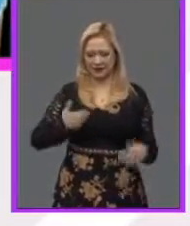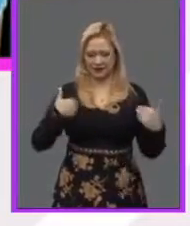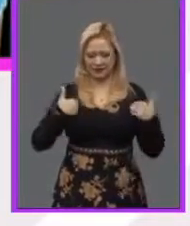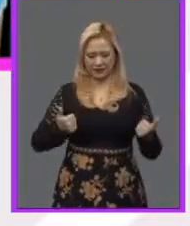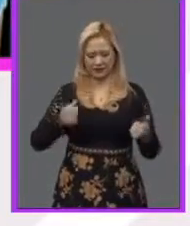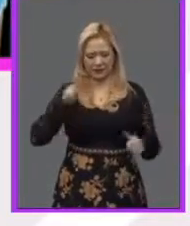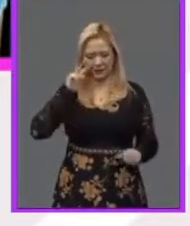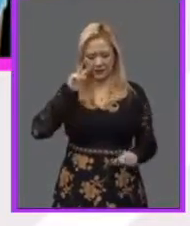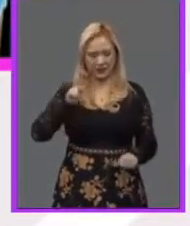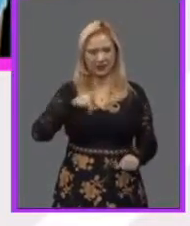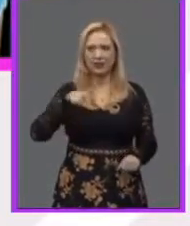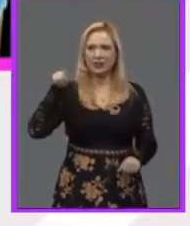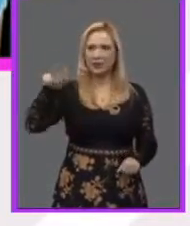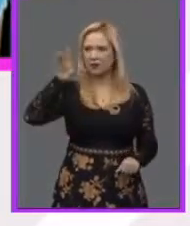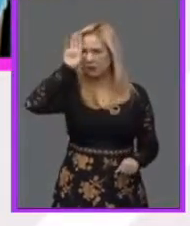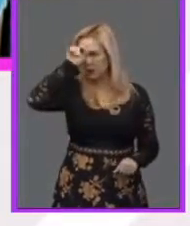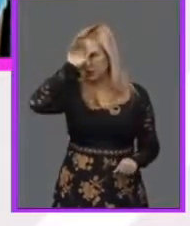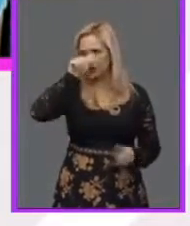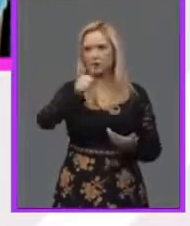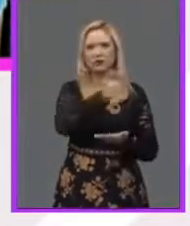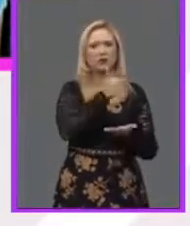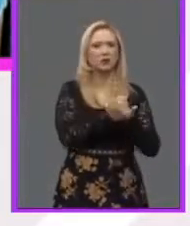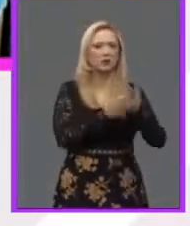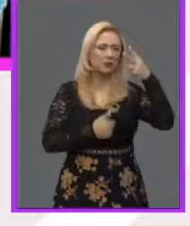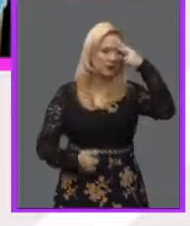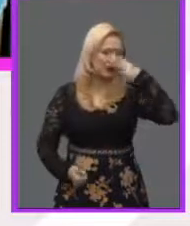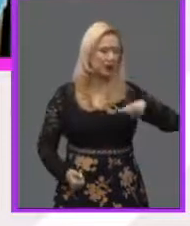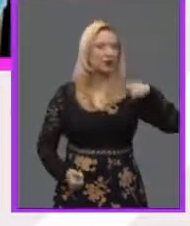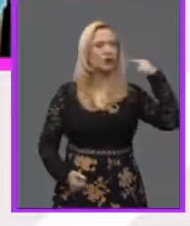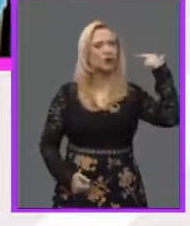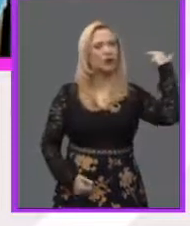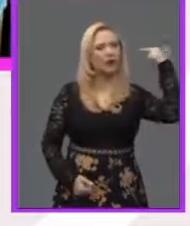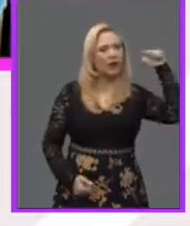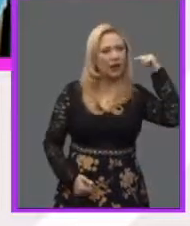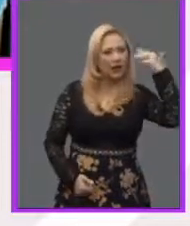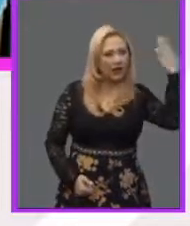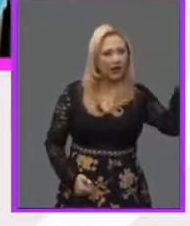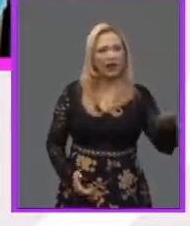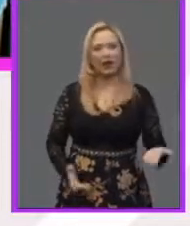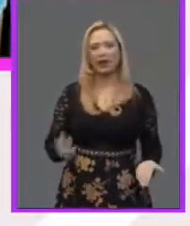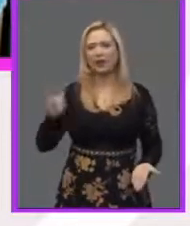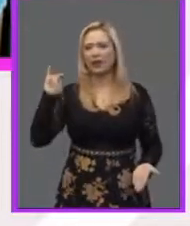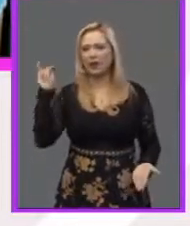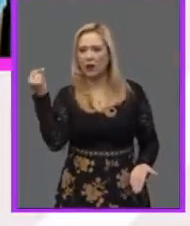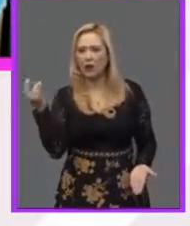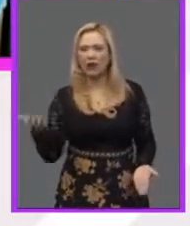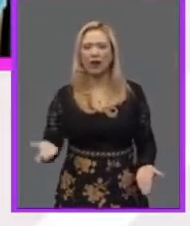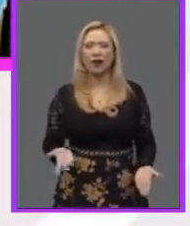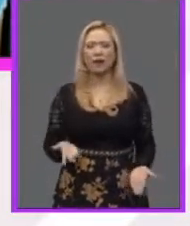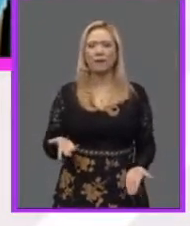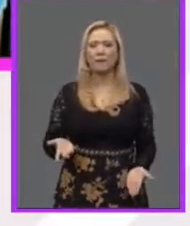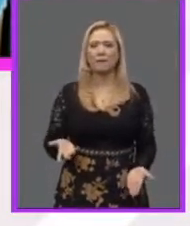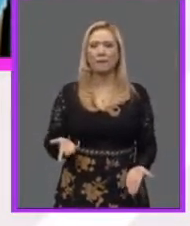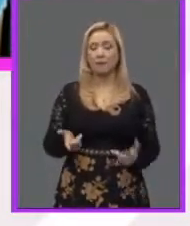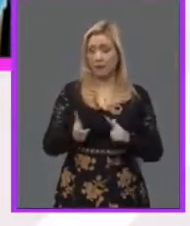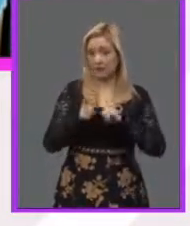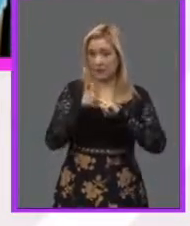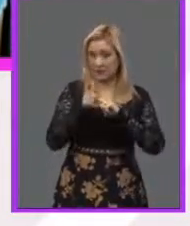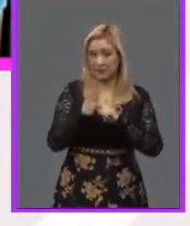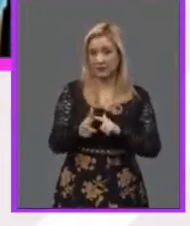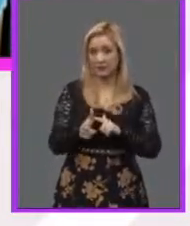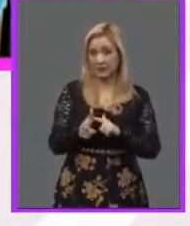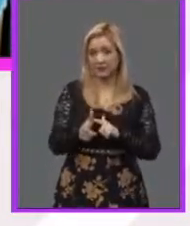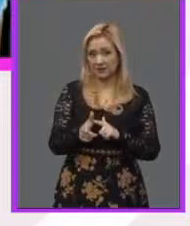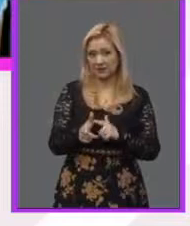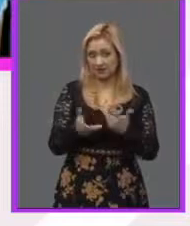entendimiento en la ciudad de Monterrey, la ciudad de México, la ciudad de Guadalajara, digo, porque son algunas de las que mencionaste, Tijuana, etcétera?